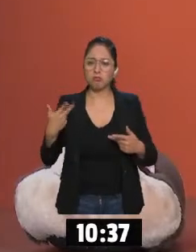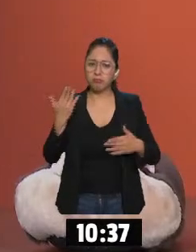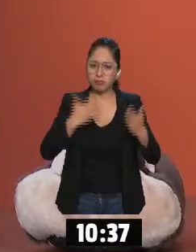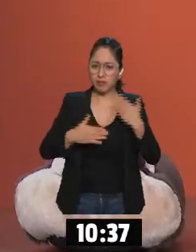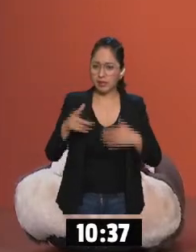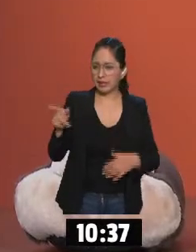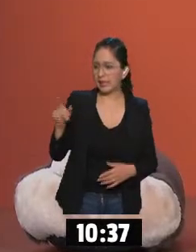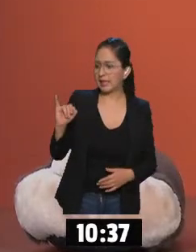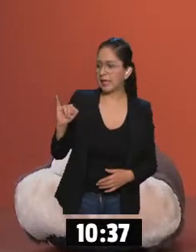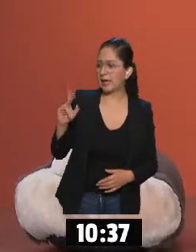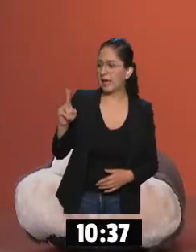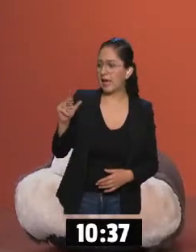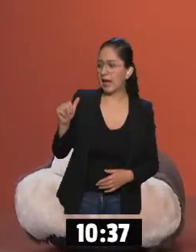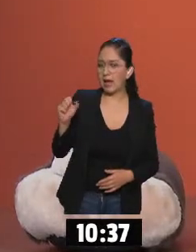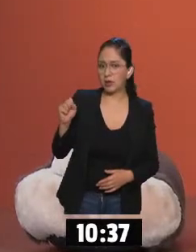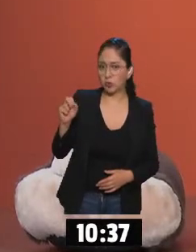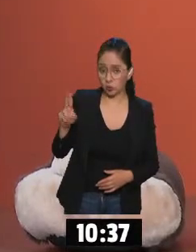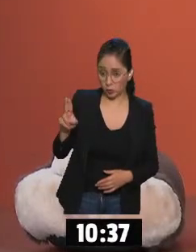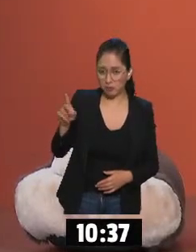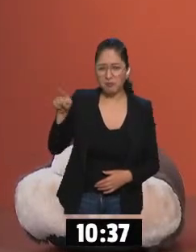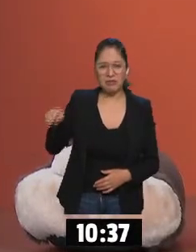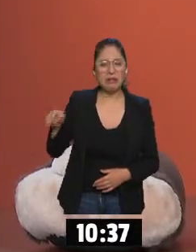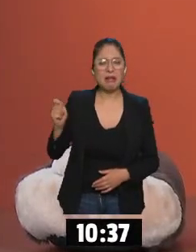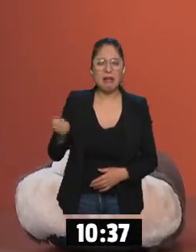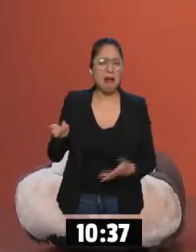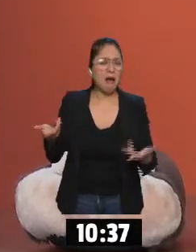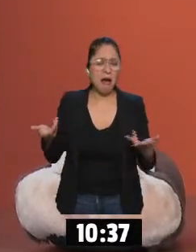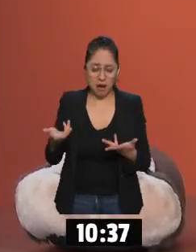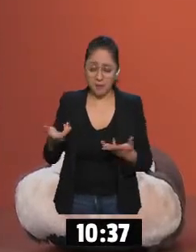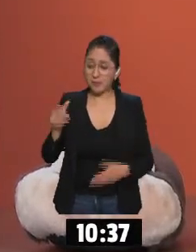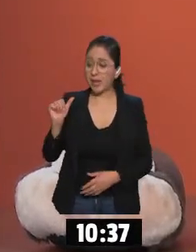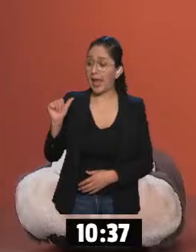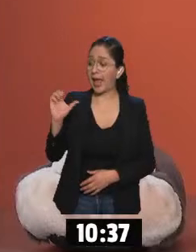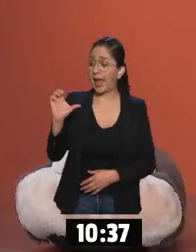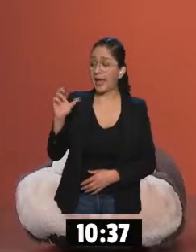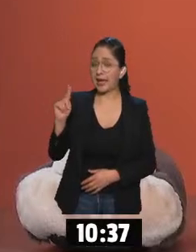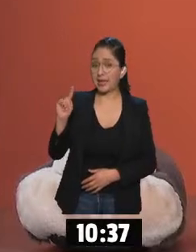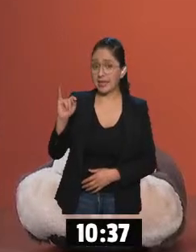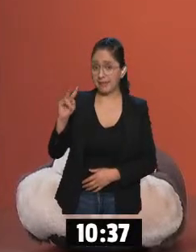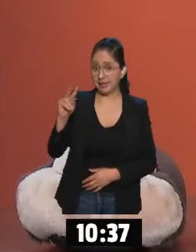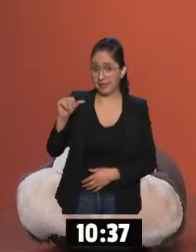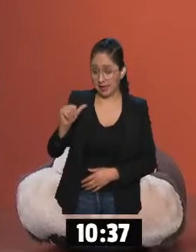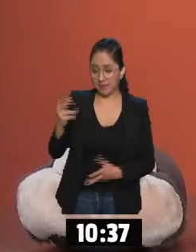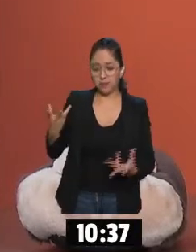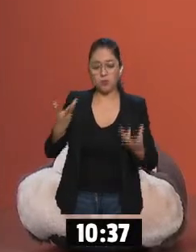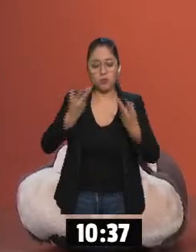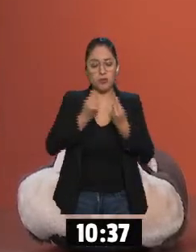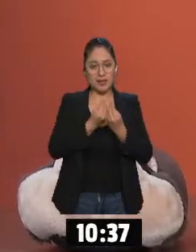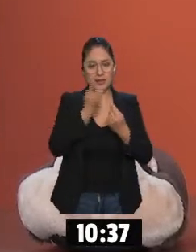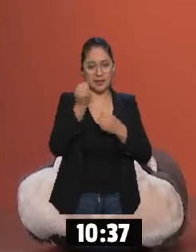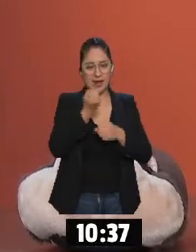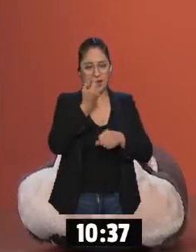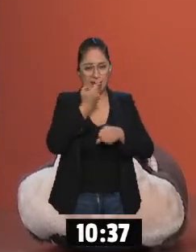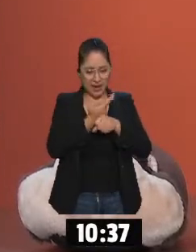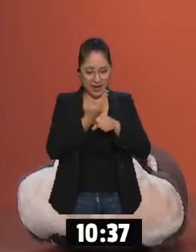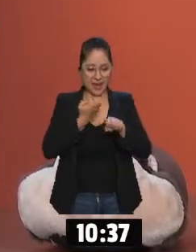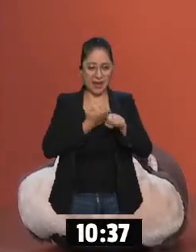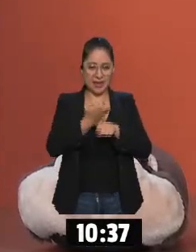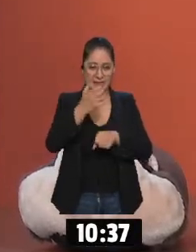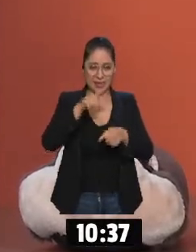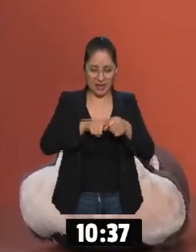Irazú Díaz de la Cruz, activista y es parte de la Secretaría Estatal de Diversidad Sexual de